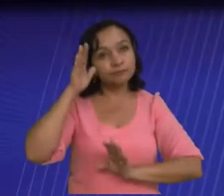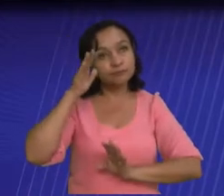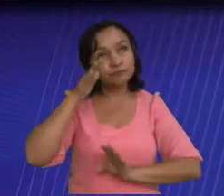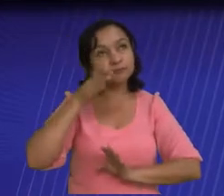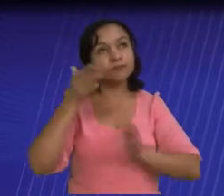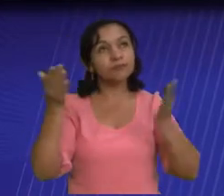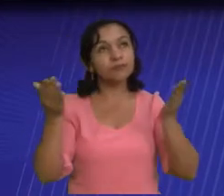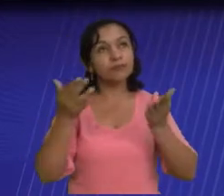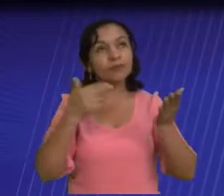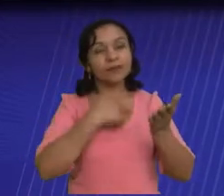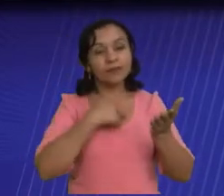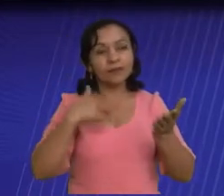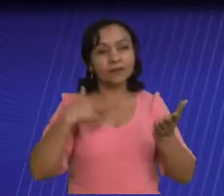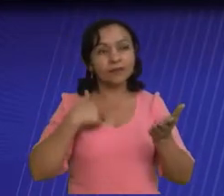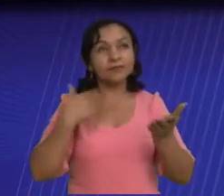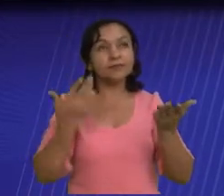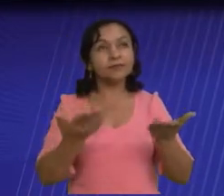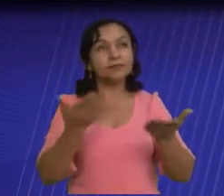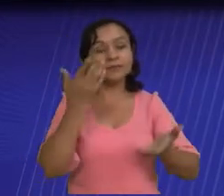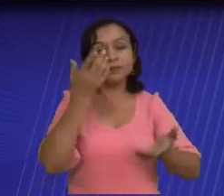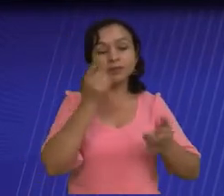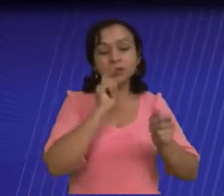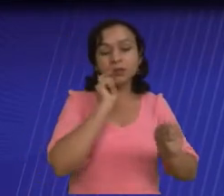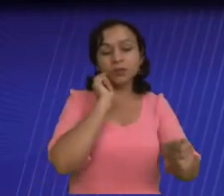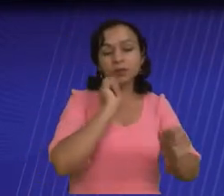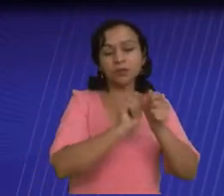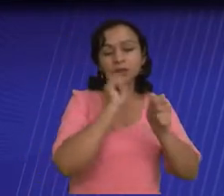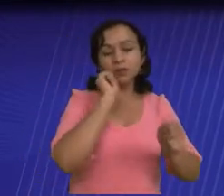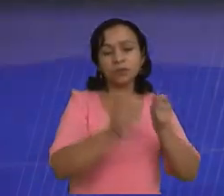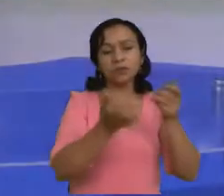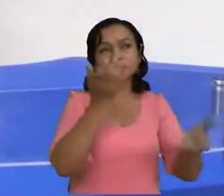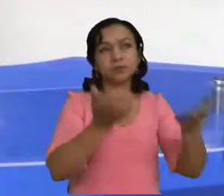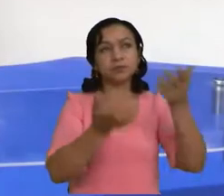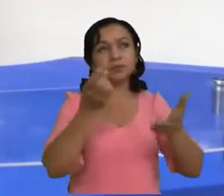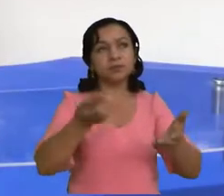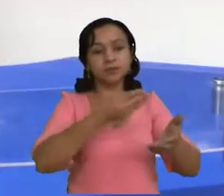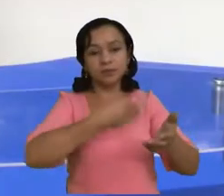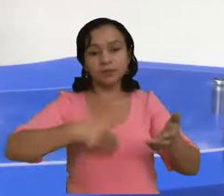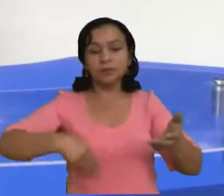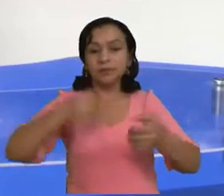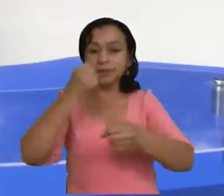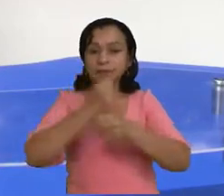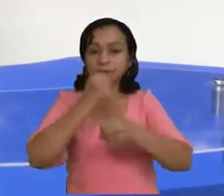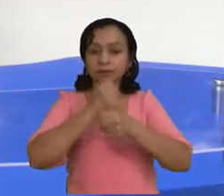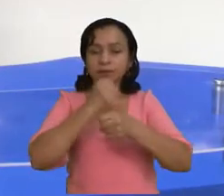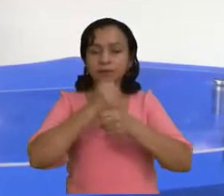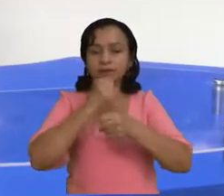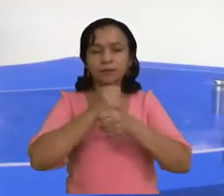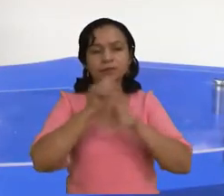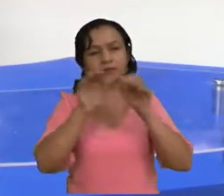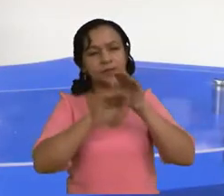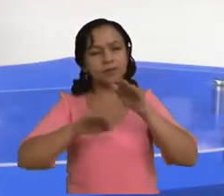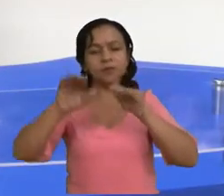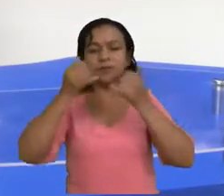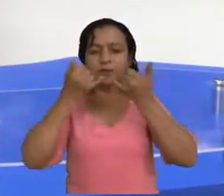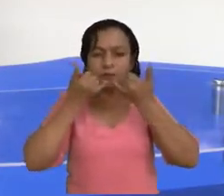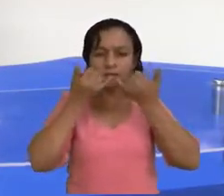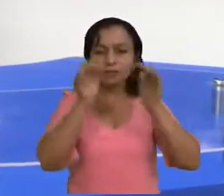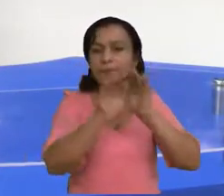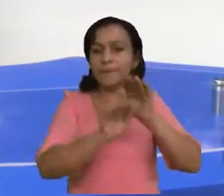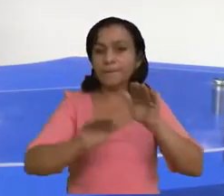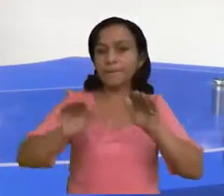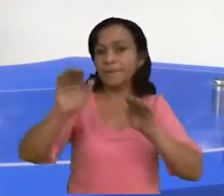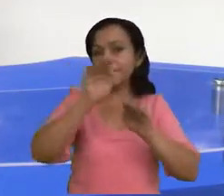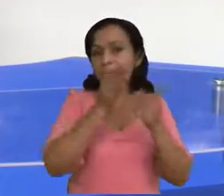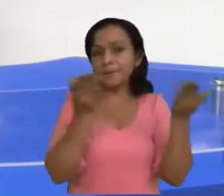Lamentablemente, ¿verdad?, ocurrió este incendio en las cercanías del Ministerio del Trabajo. Más adelante estaremos llevándole más información